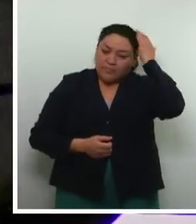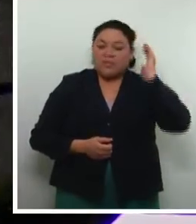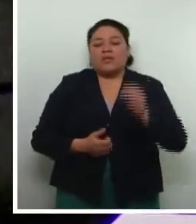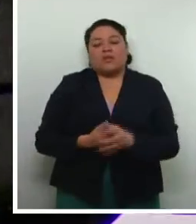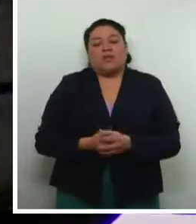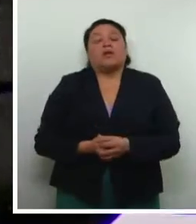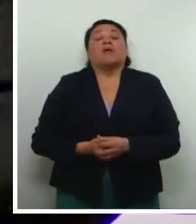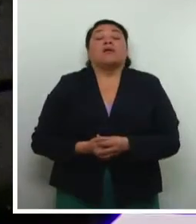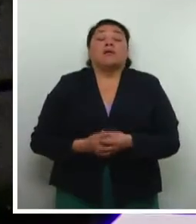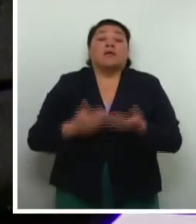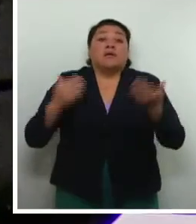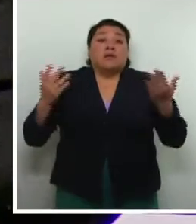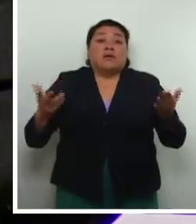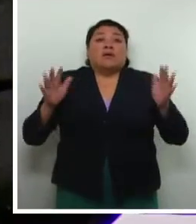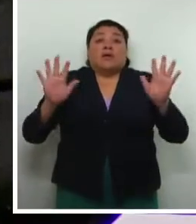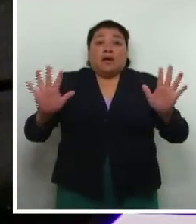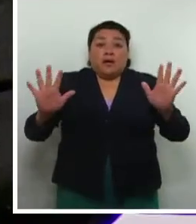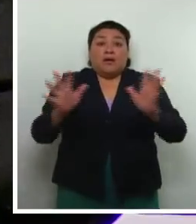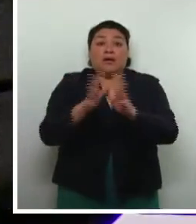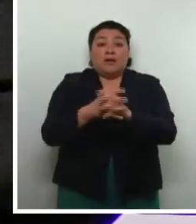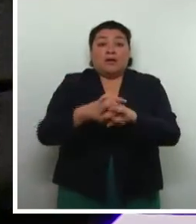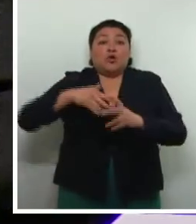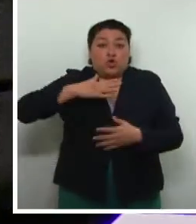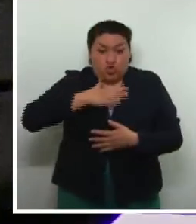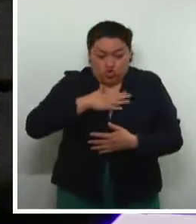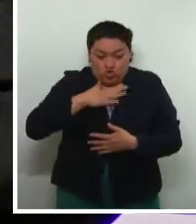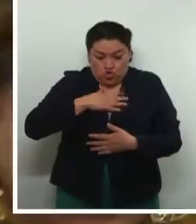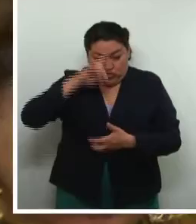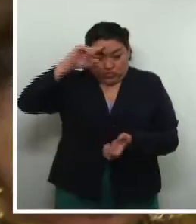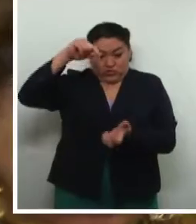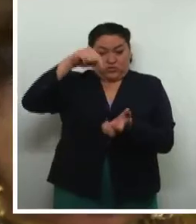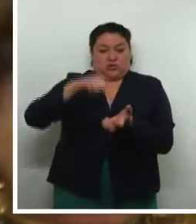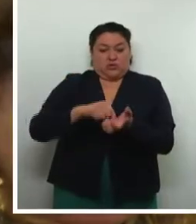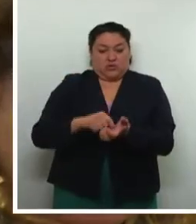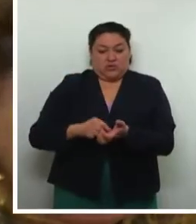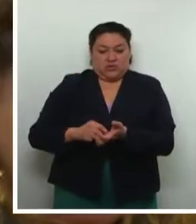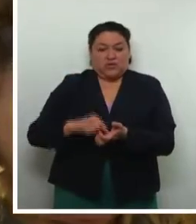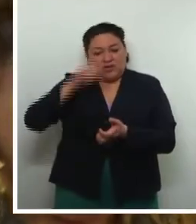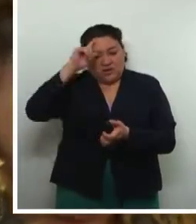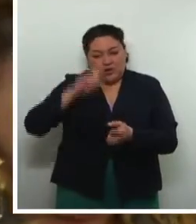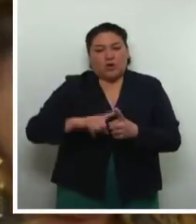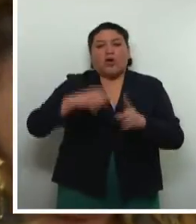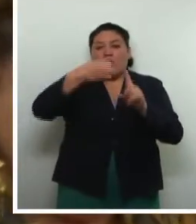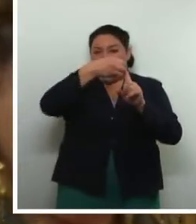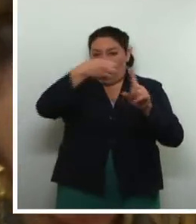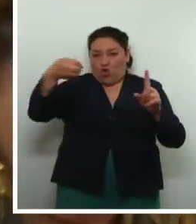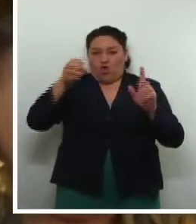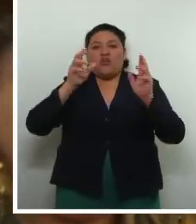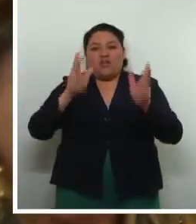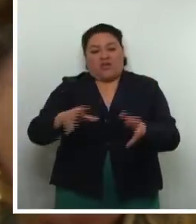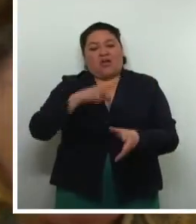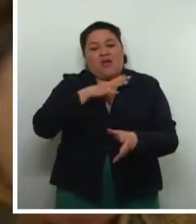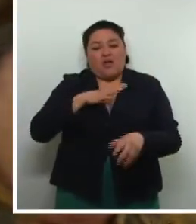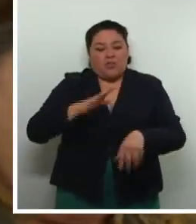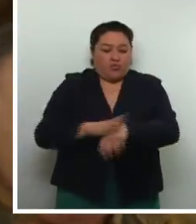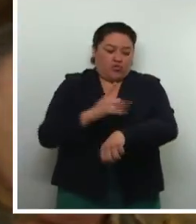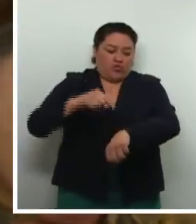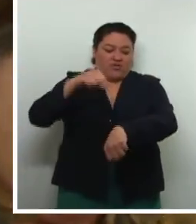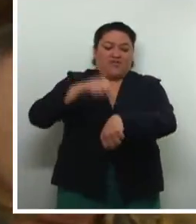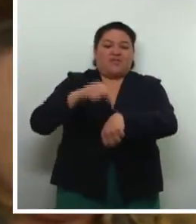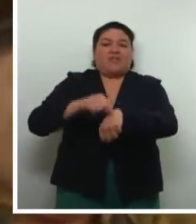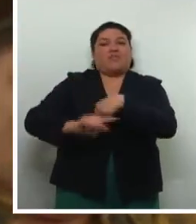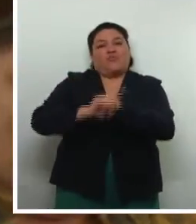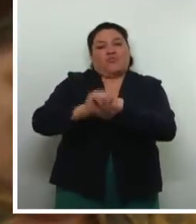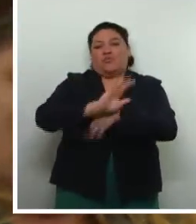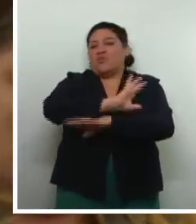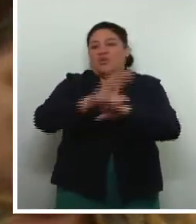Miren, yo creo que elegimos un método porque teníamos un problema de tiempo y de